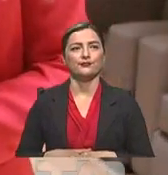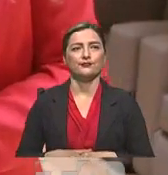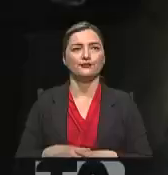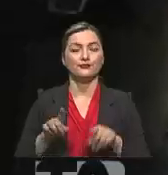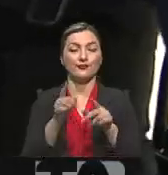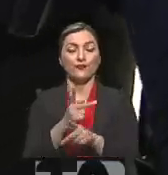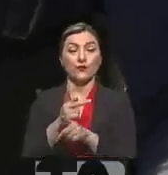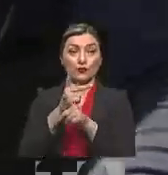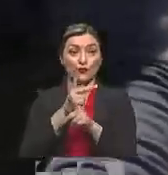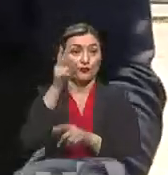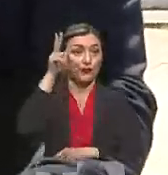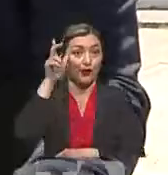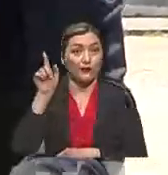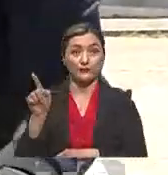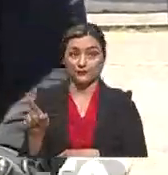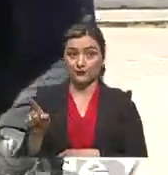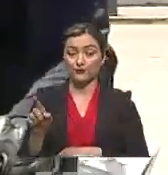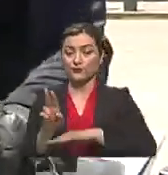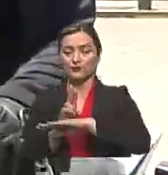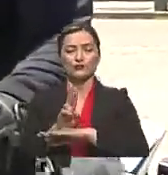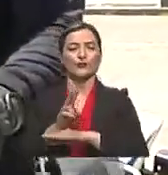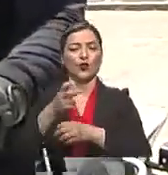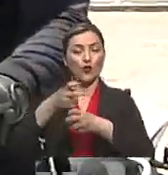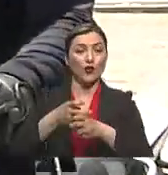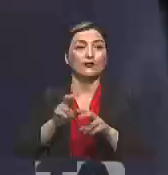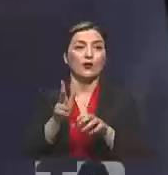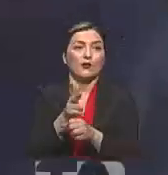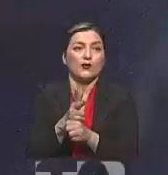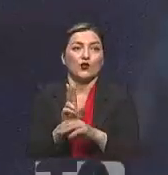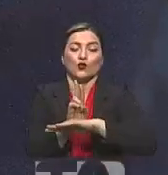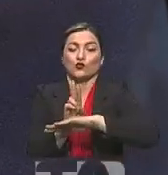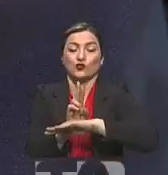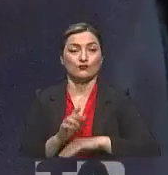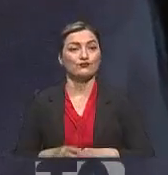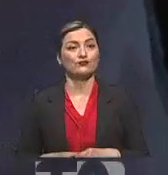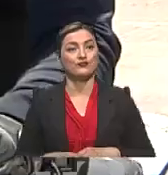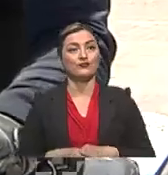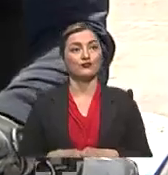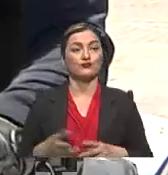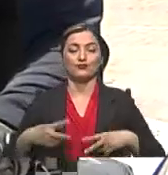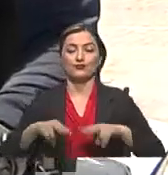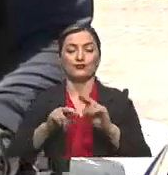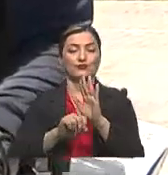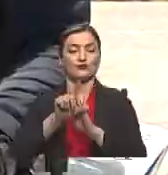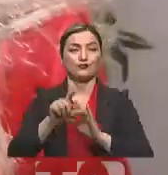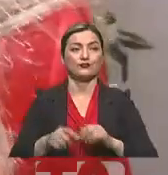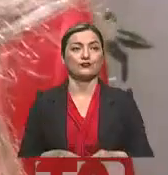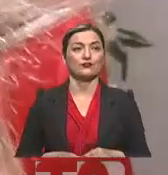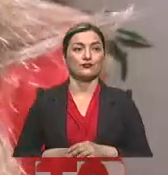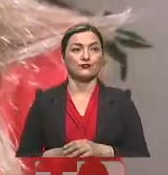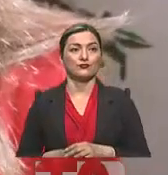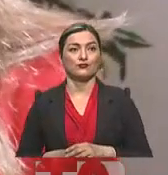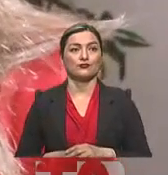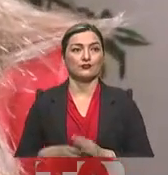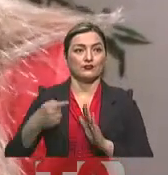hay concejales que creen que si bien no es el uso ideal, al menos se las emplea, más aún cuando su costo fue elevado. Tenemos que